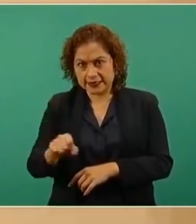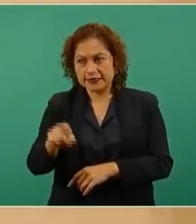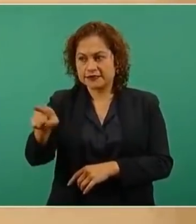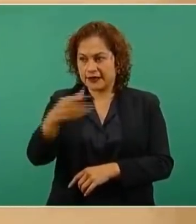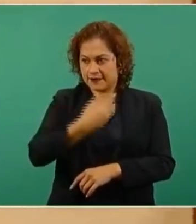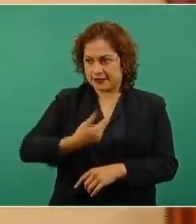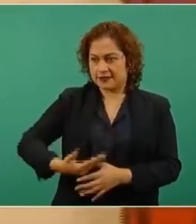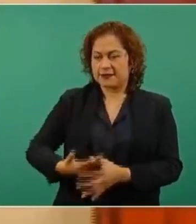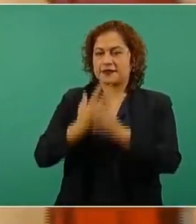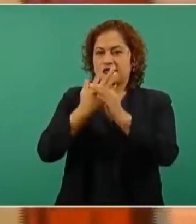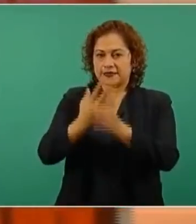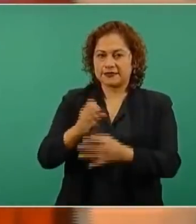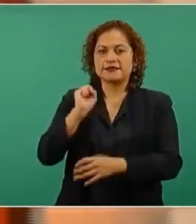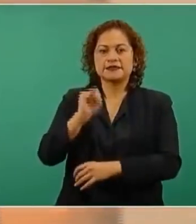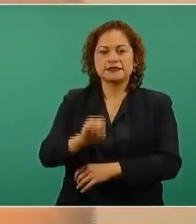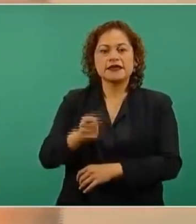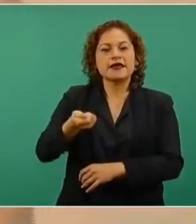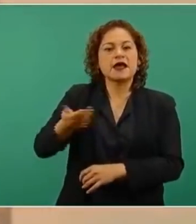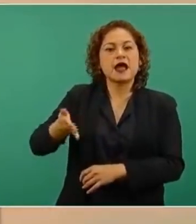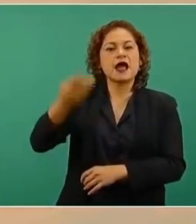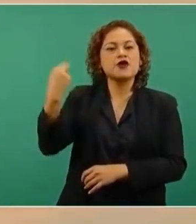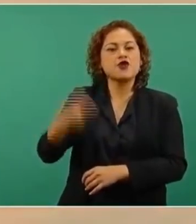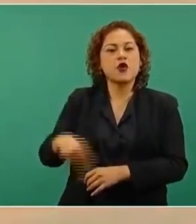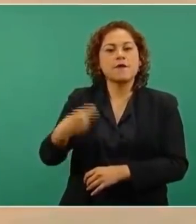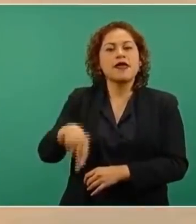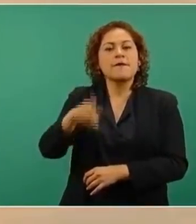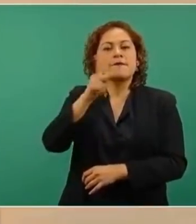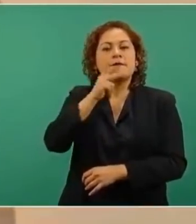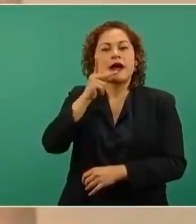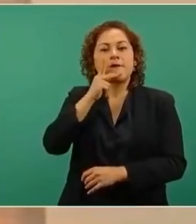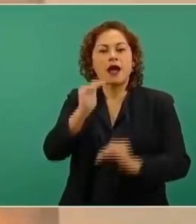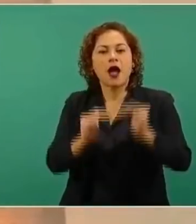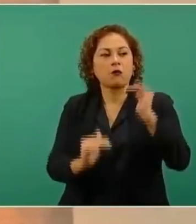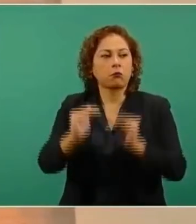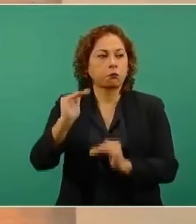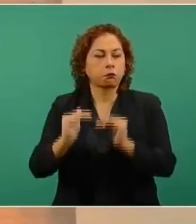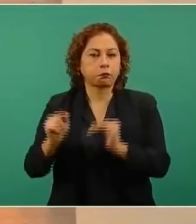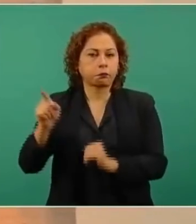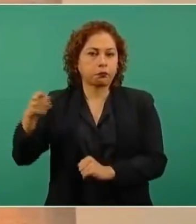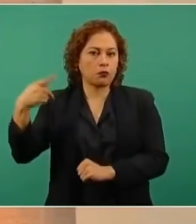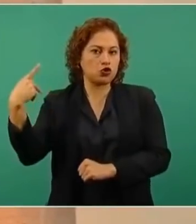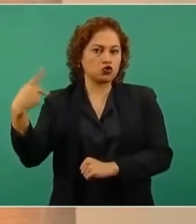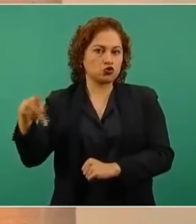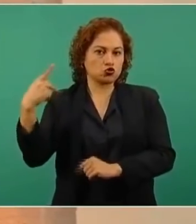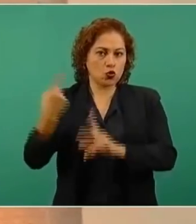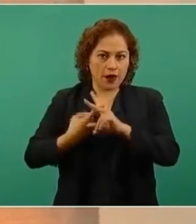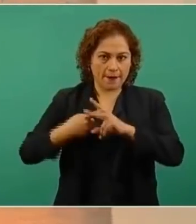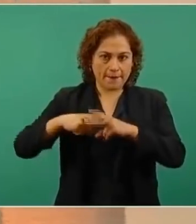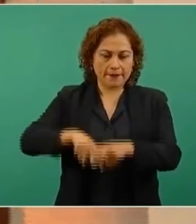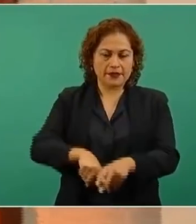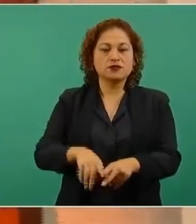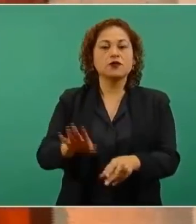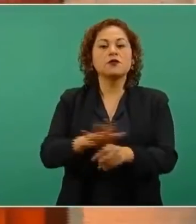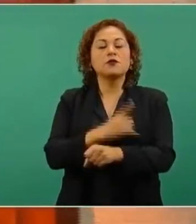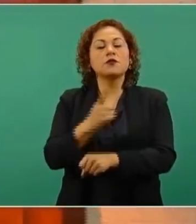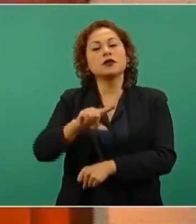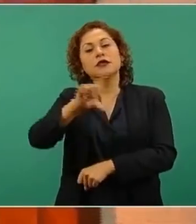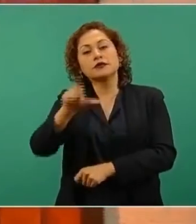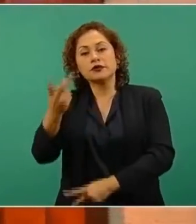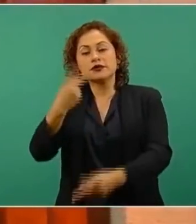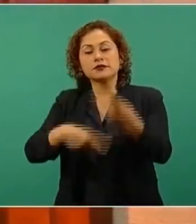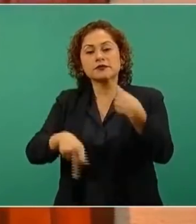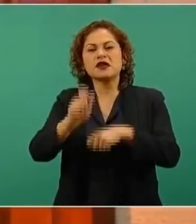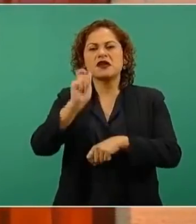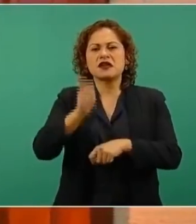de la desigualdad, porque cuando empieza Salinas con esta apertura de los autoabastos o de los productores